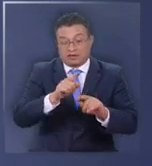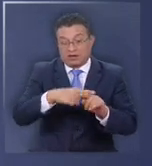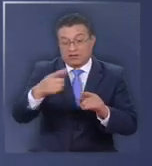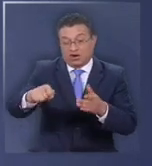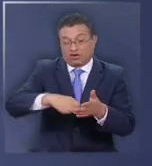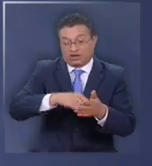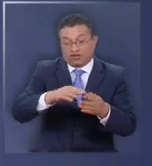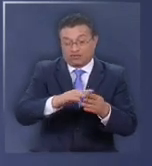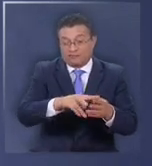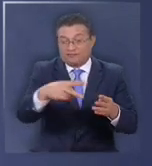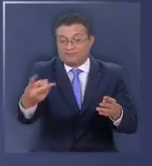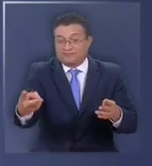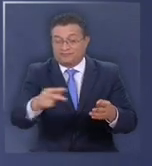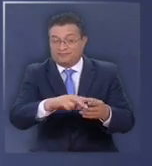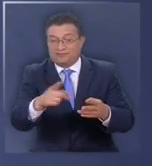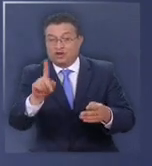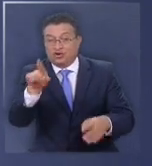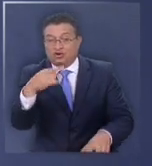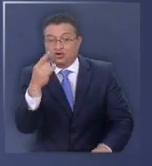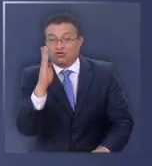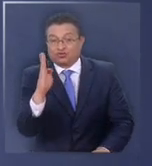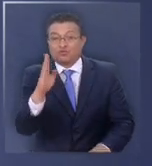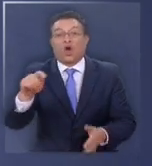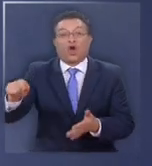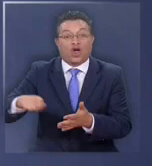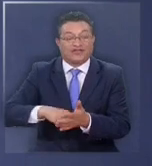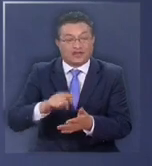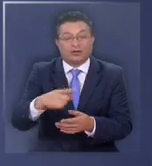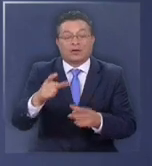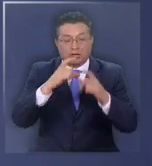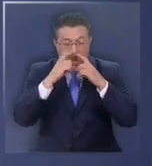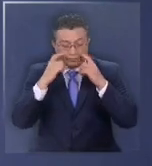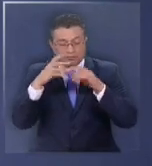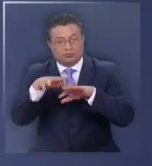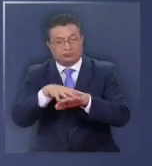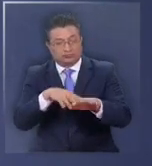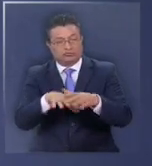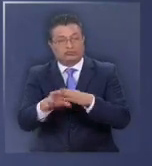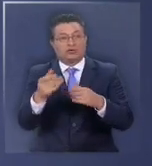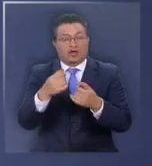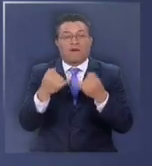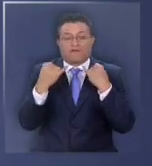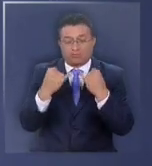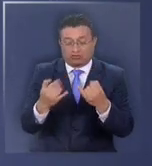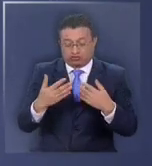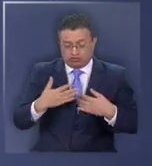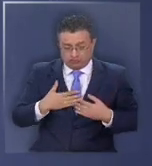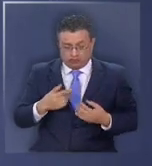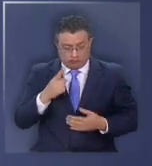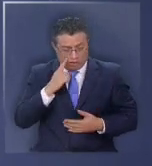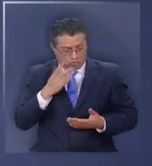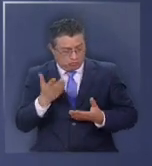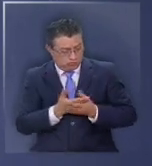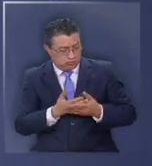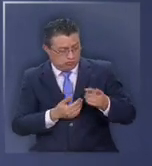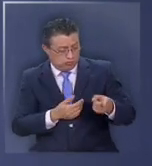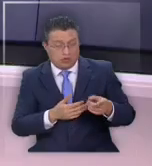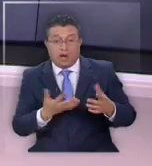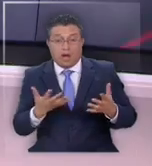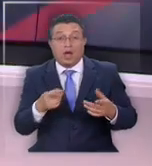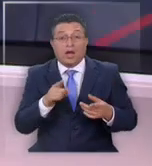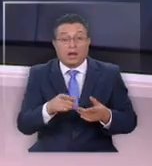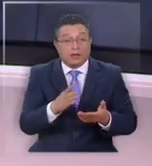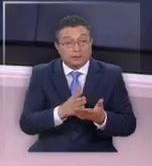respecto a la proporción de toda la indumentaria la mascarilla el alcohol gel y la información que manejo yo es que en